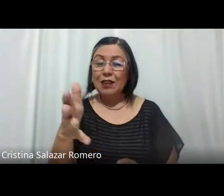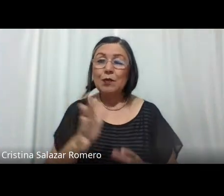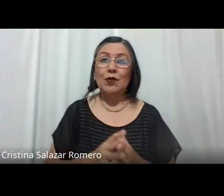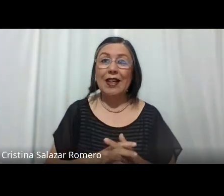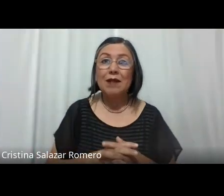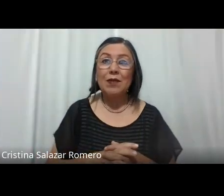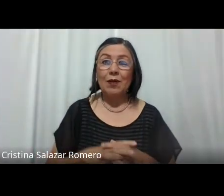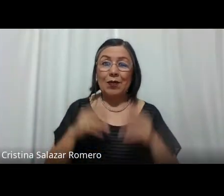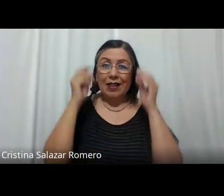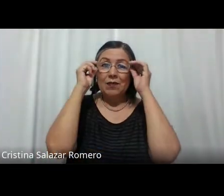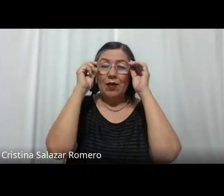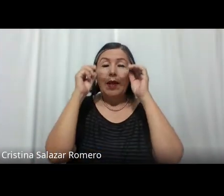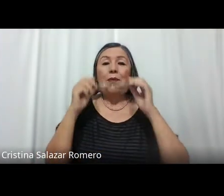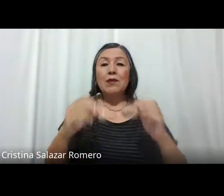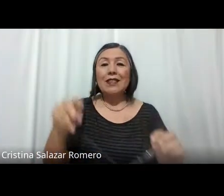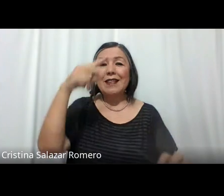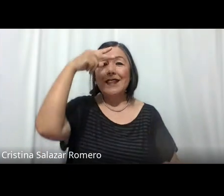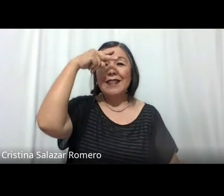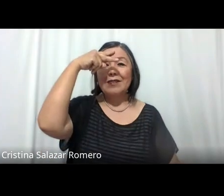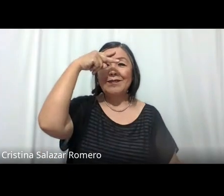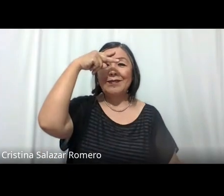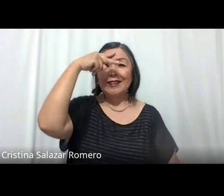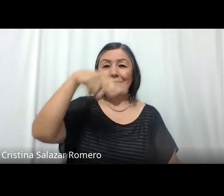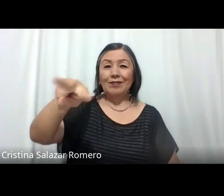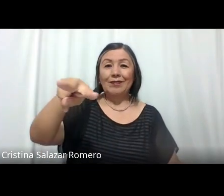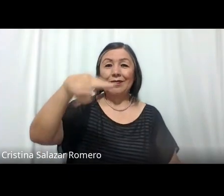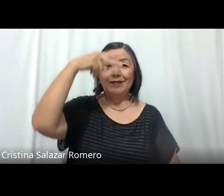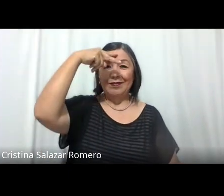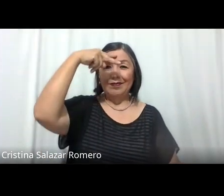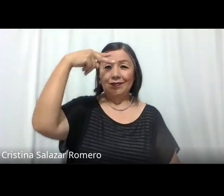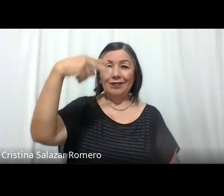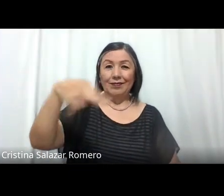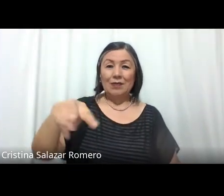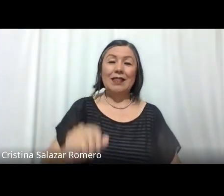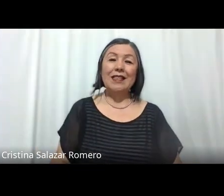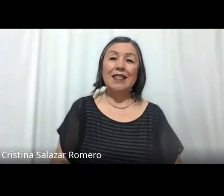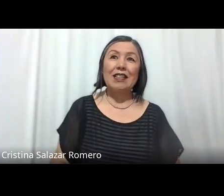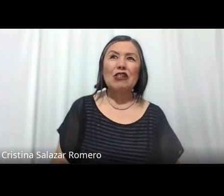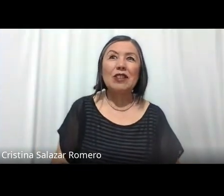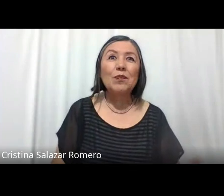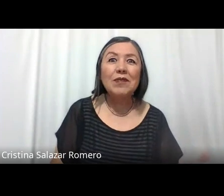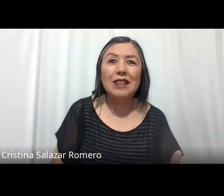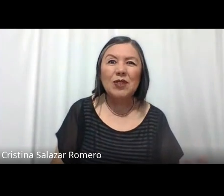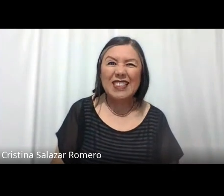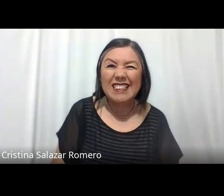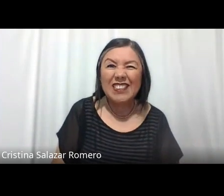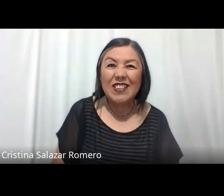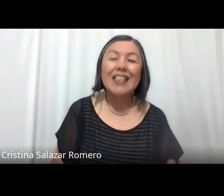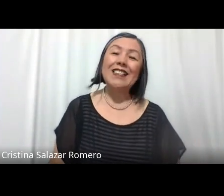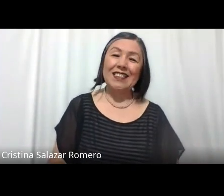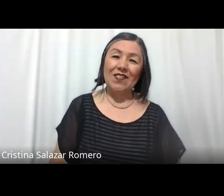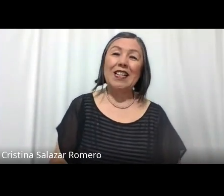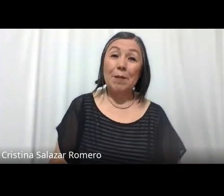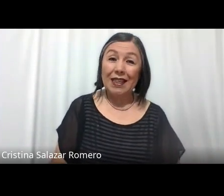Ahí les puse un ejemplo. Por ejemplo, vemos esta seña, ¿sí? Vemos esta seña, entonces decimos, ¿qué